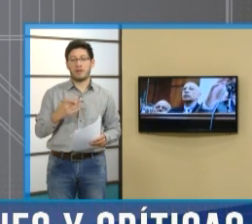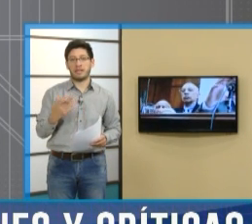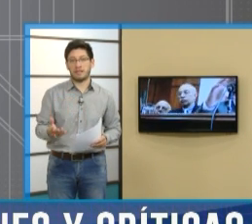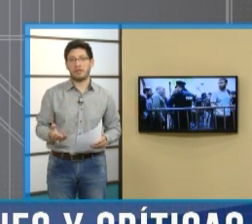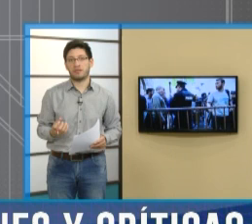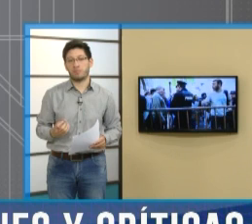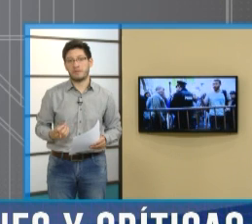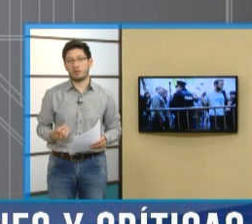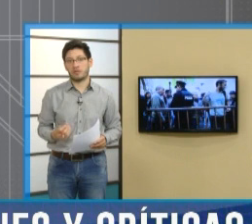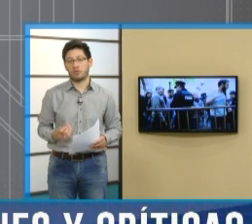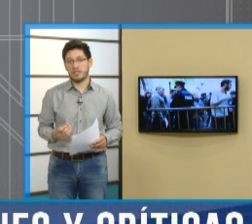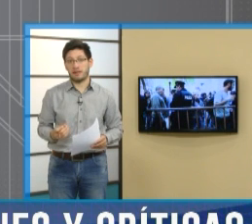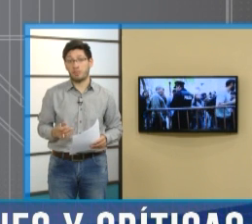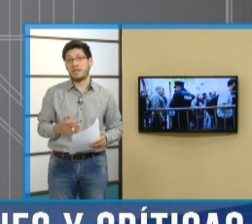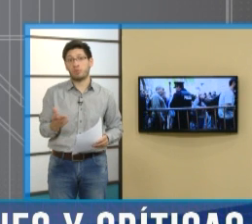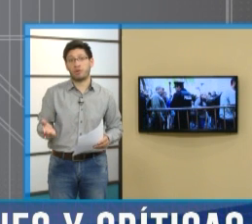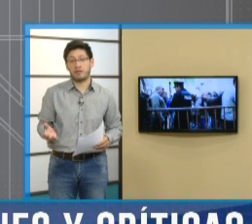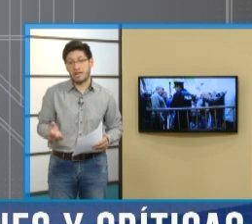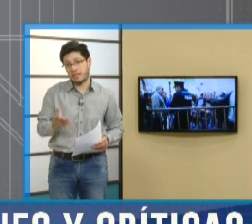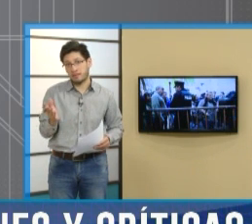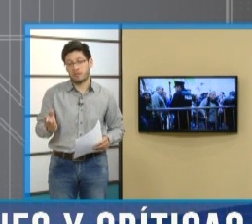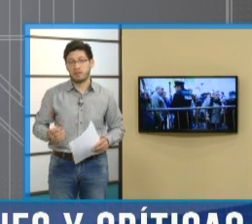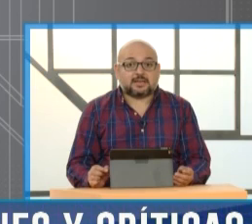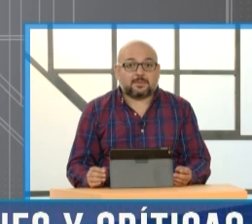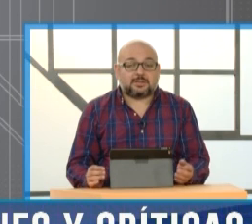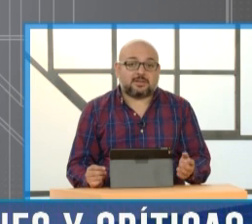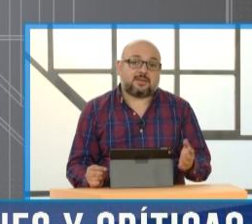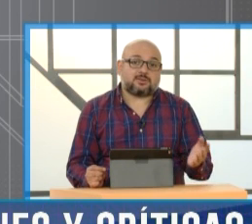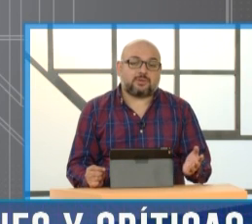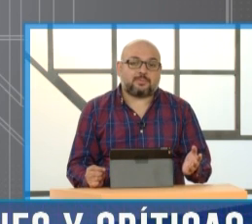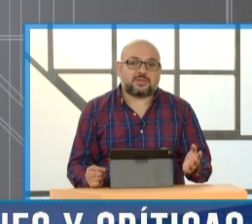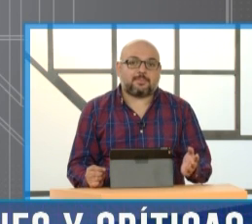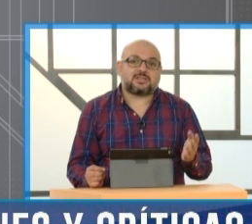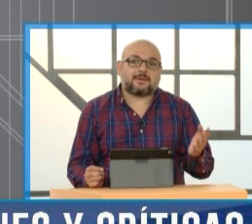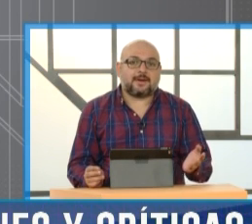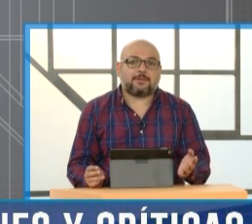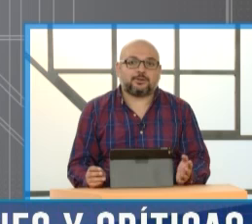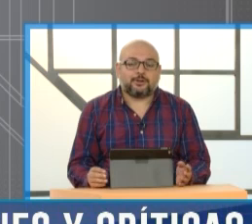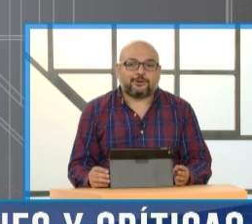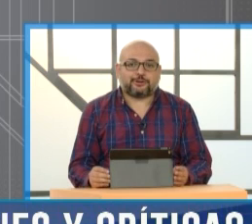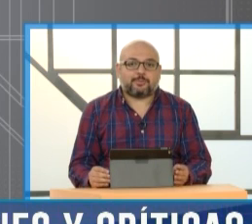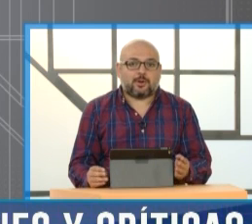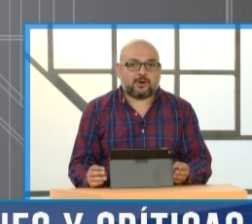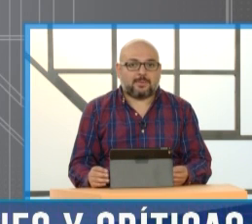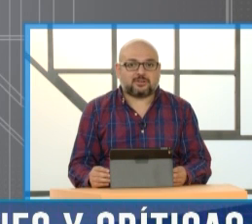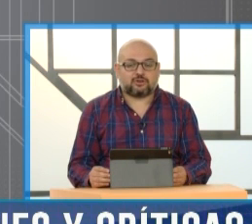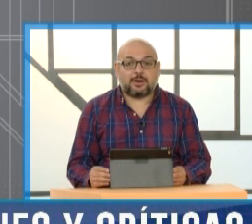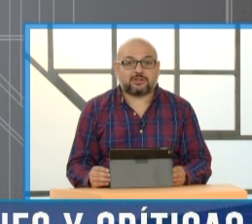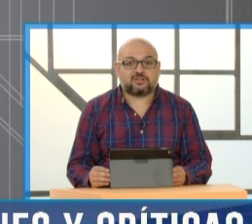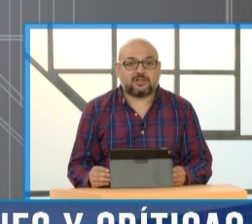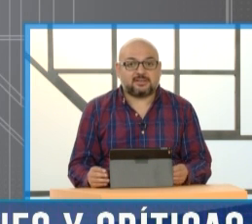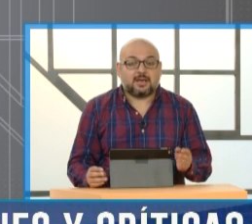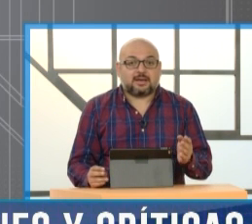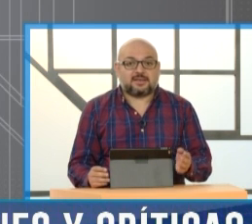de los magistrados de la Suprema Corte de Justicia. Lo pedían mucho los gremialistas. Exactamente, desde hace un tiempo ya, porque ya había habido otro tipo de problemas con